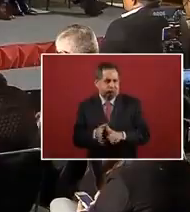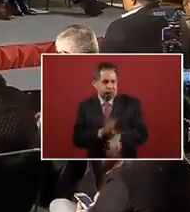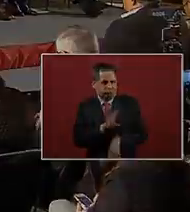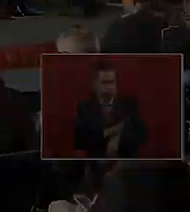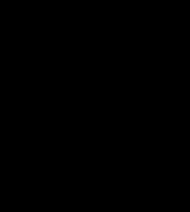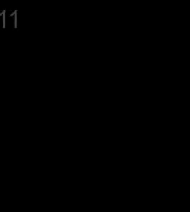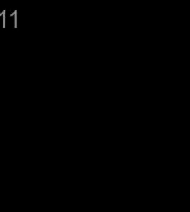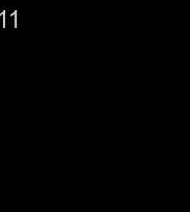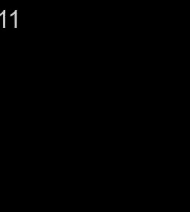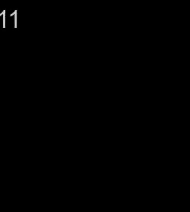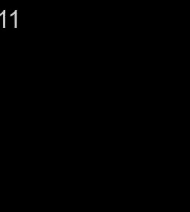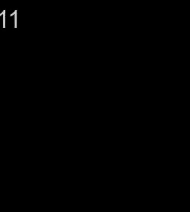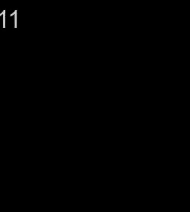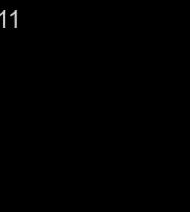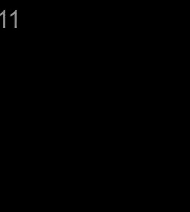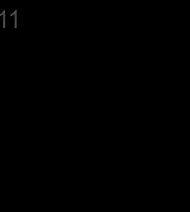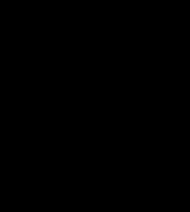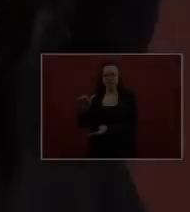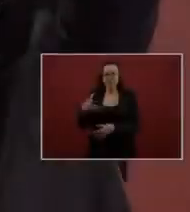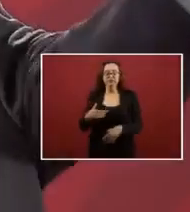si continuábamos